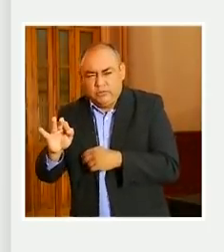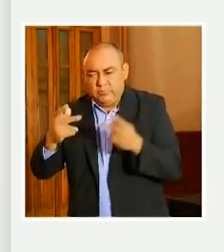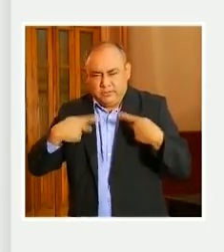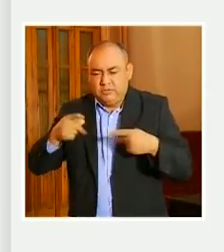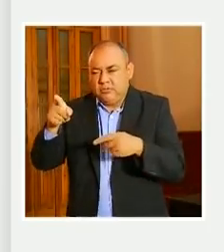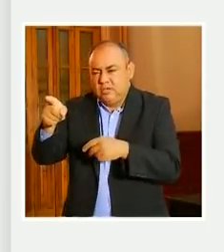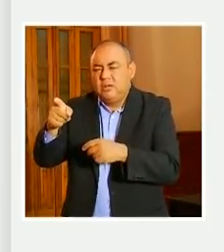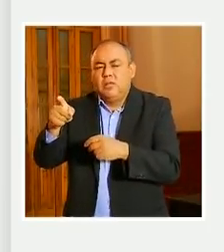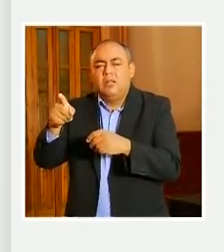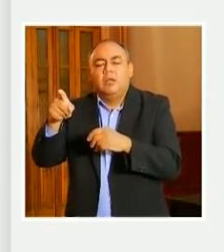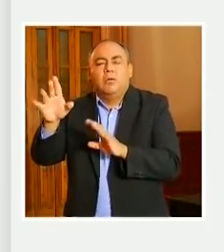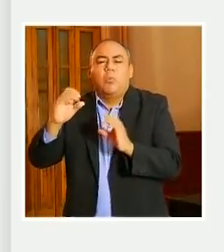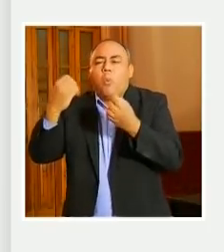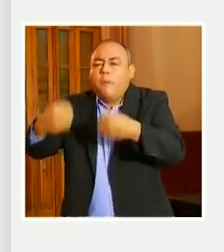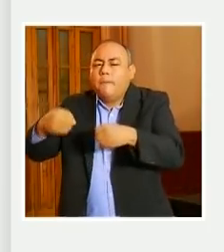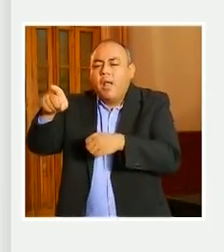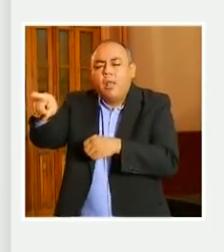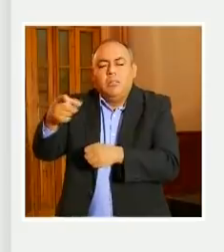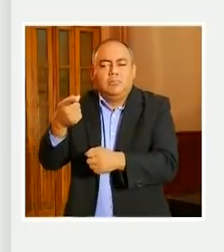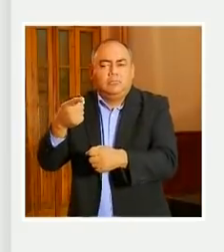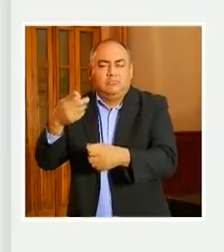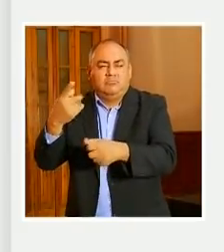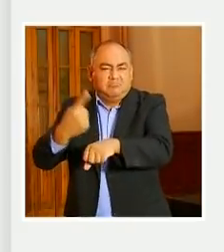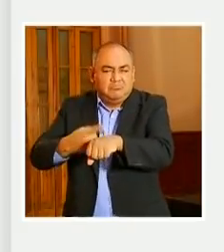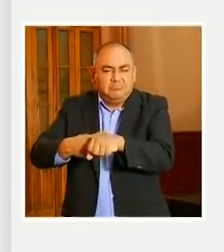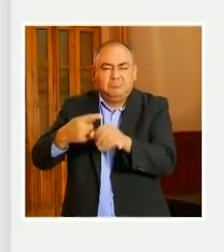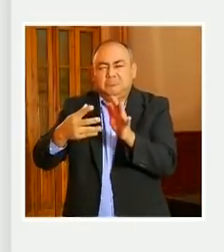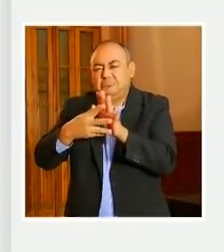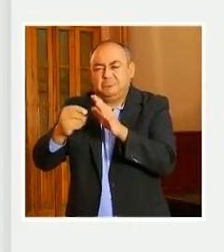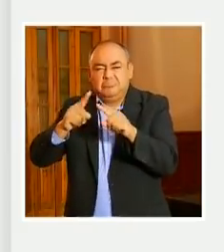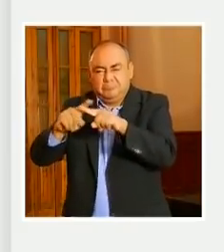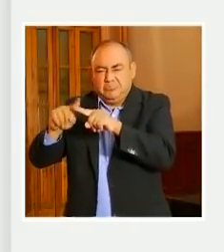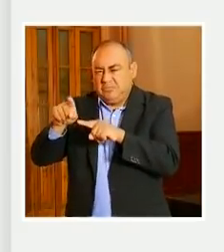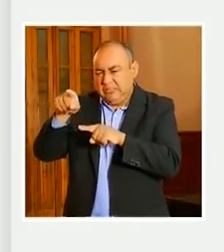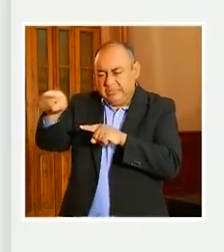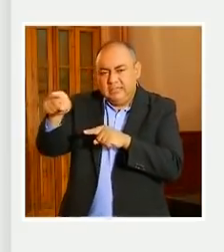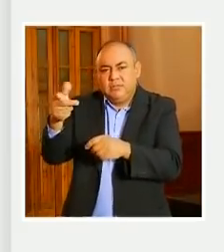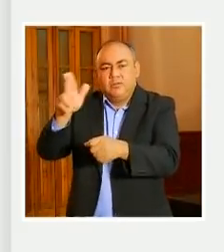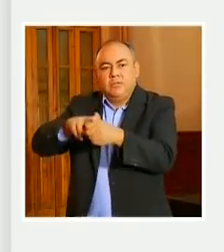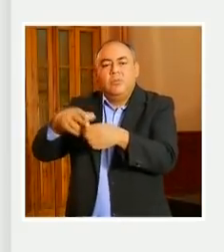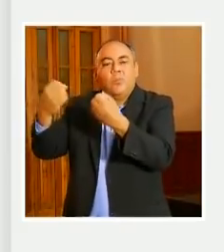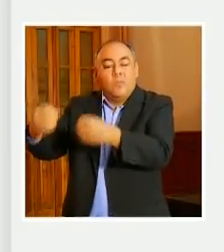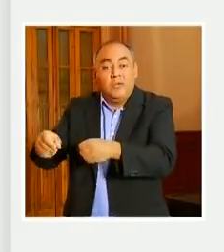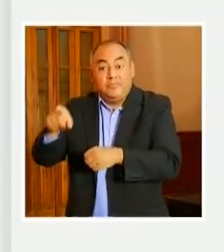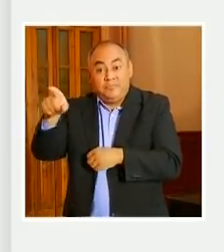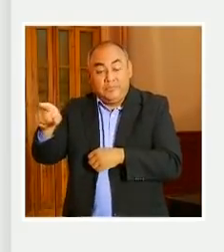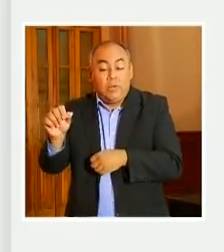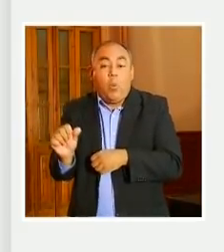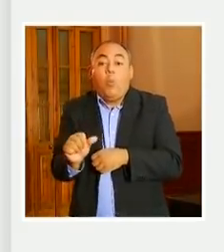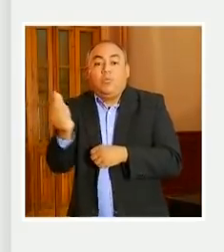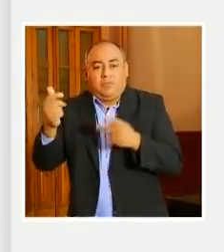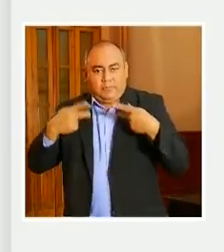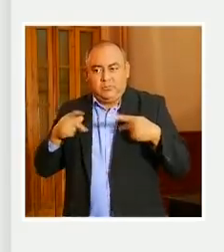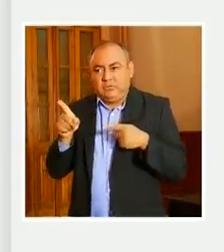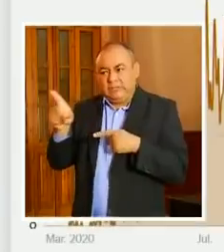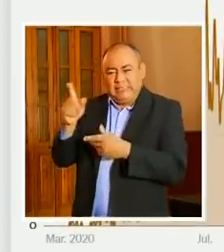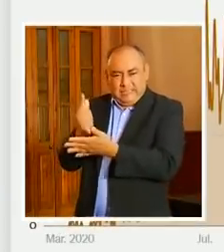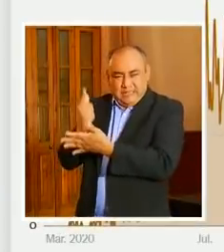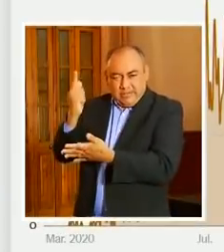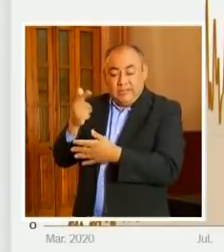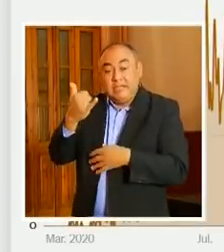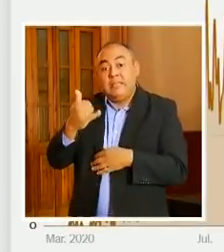un 10% de ocupación en las unidades de cuidados intensivos y con un 13% de ocupación